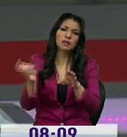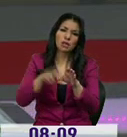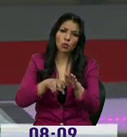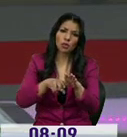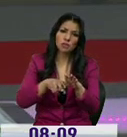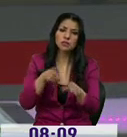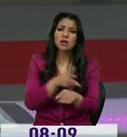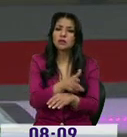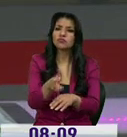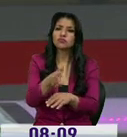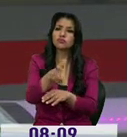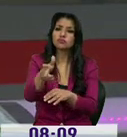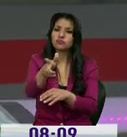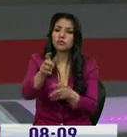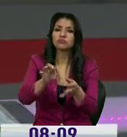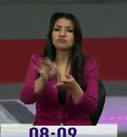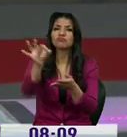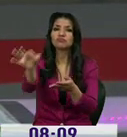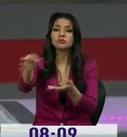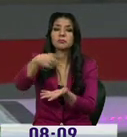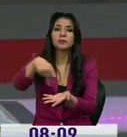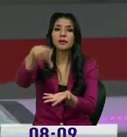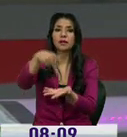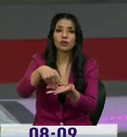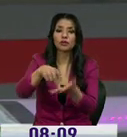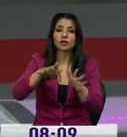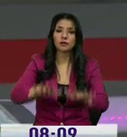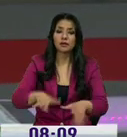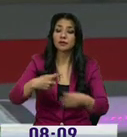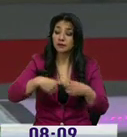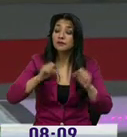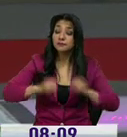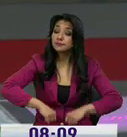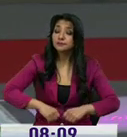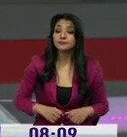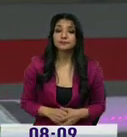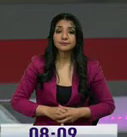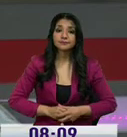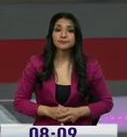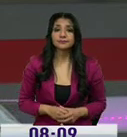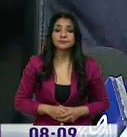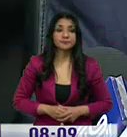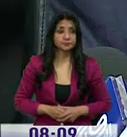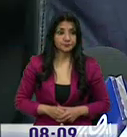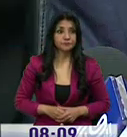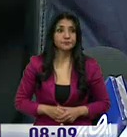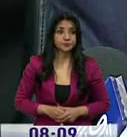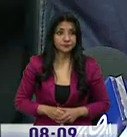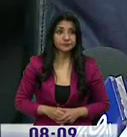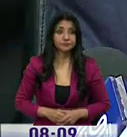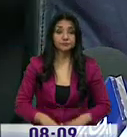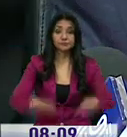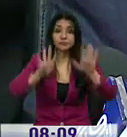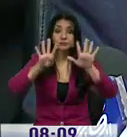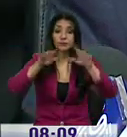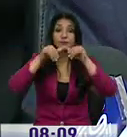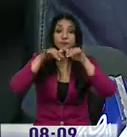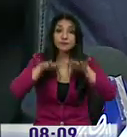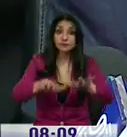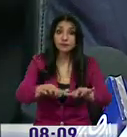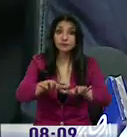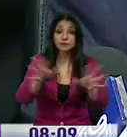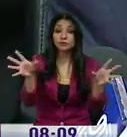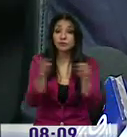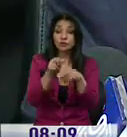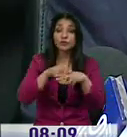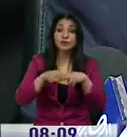alimentadores para transportar pasajeros a las parroquias rurales de la ciudad de Quito. Veamos. A partir del 9 de septiembre, el sistema